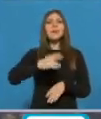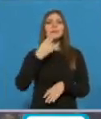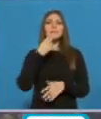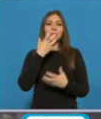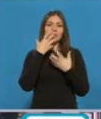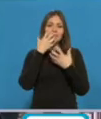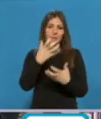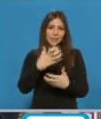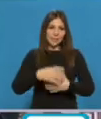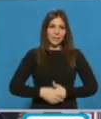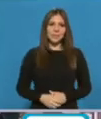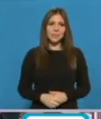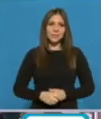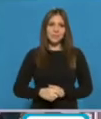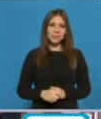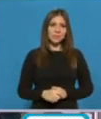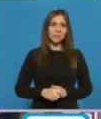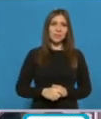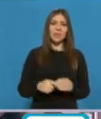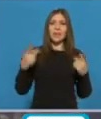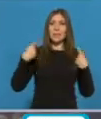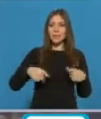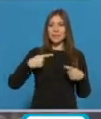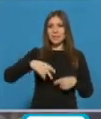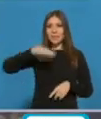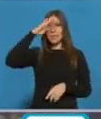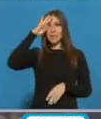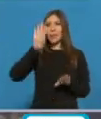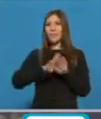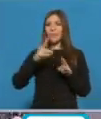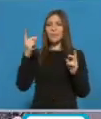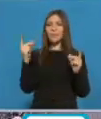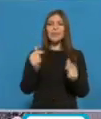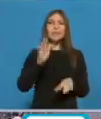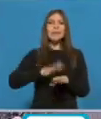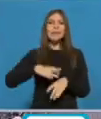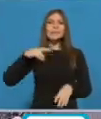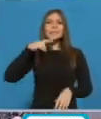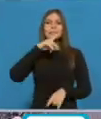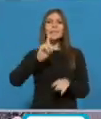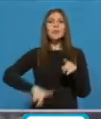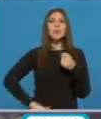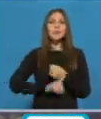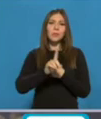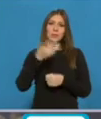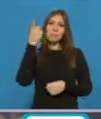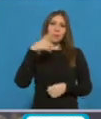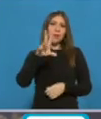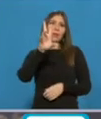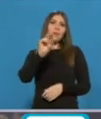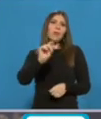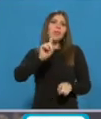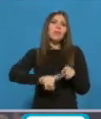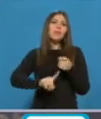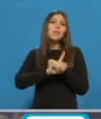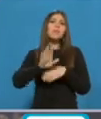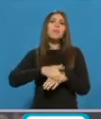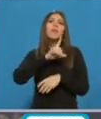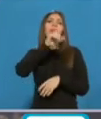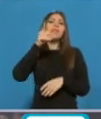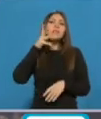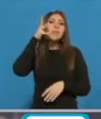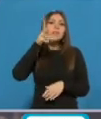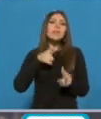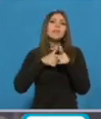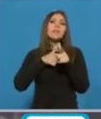Sí. Porque o sea, para nosotros es como la solución más rápida. Claro. Pero en realidad no solucionas nada, porque vas a seguir gritando